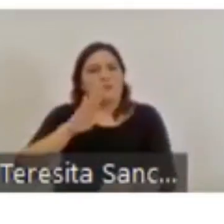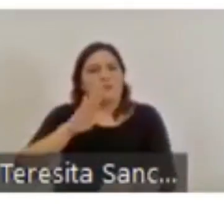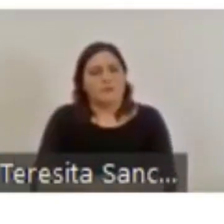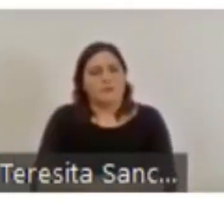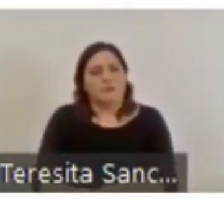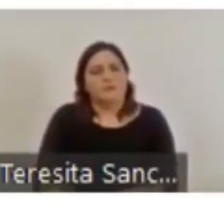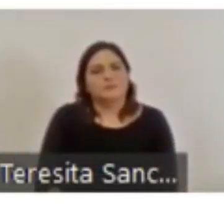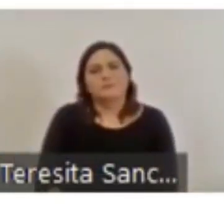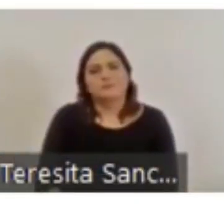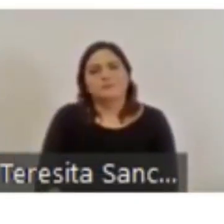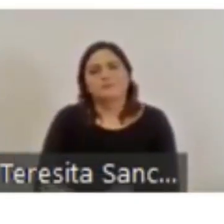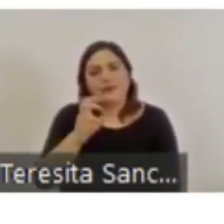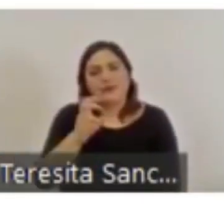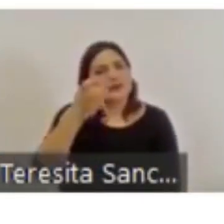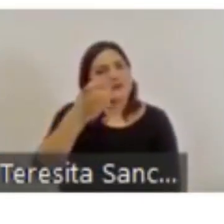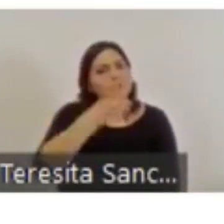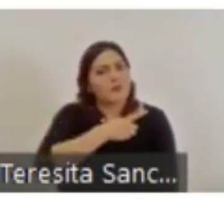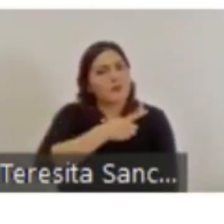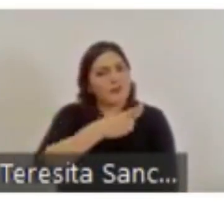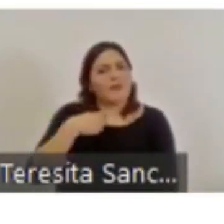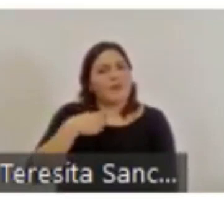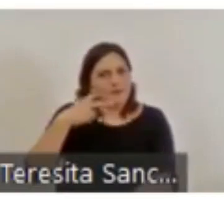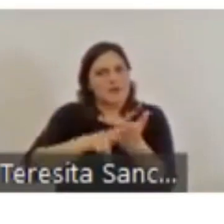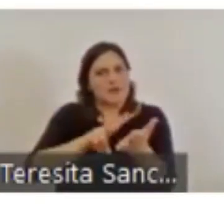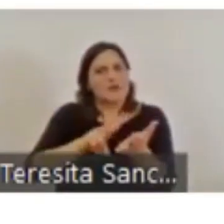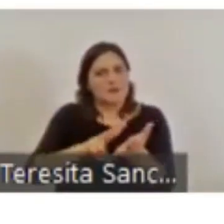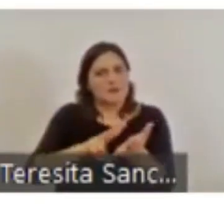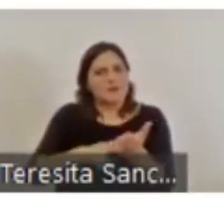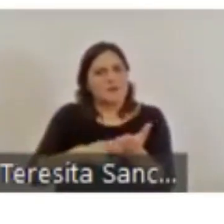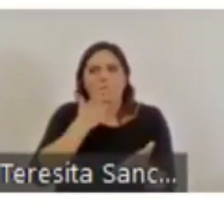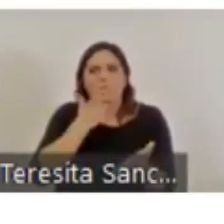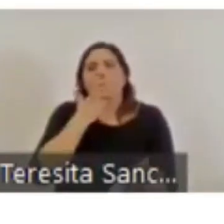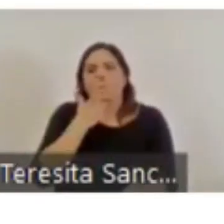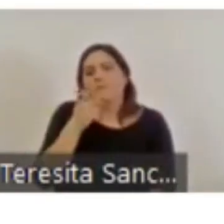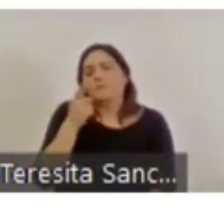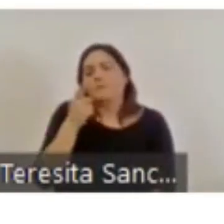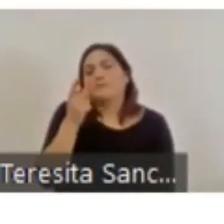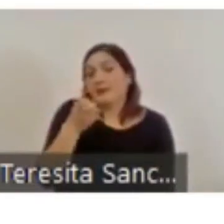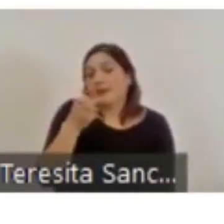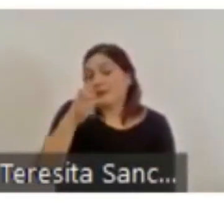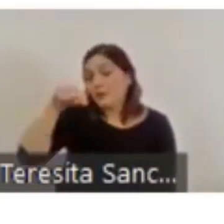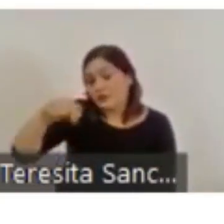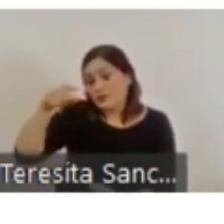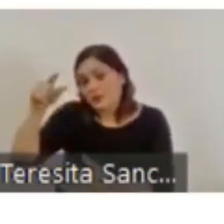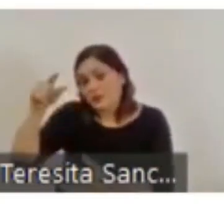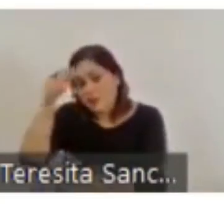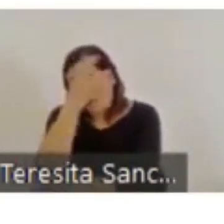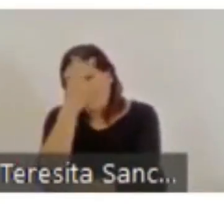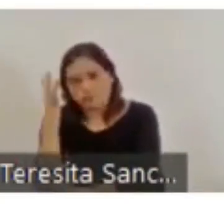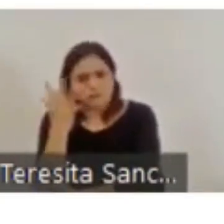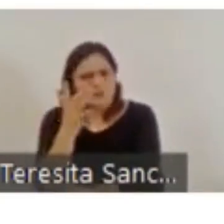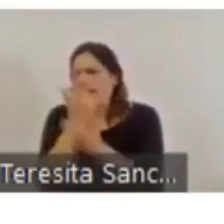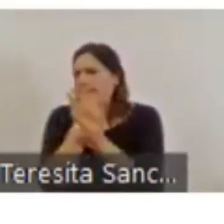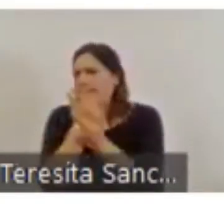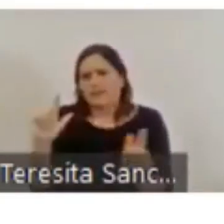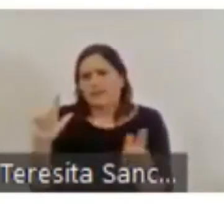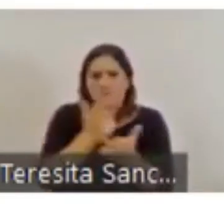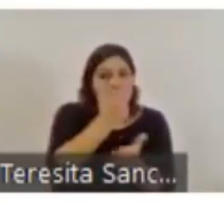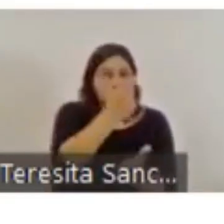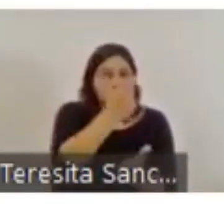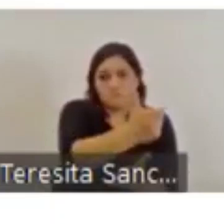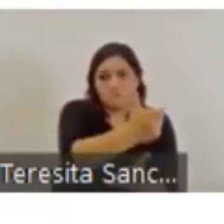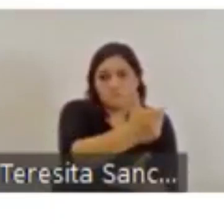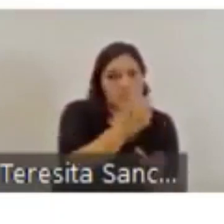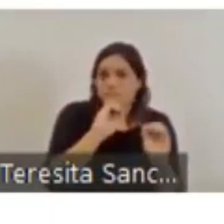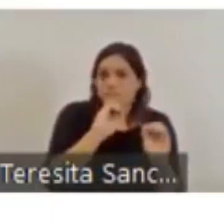es algo que debemos de valorar. La otra parte, pues que es un parque con acceso libre, gratuito. Ahí